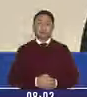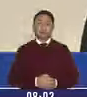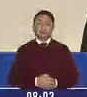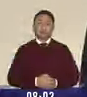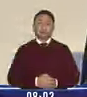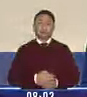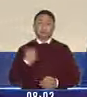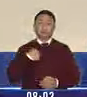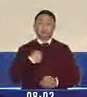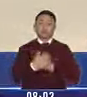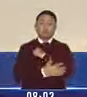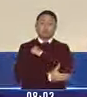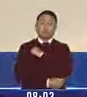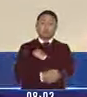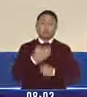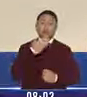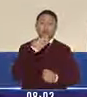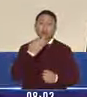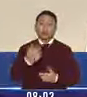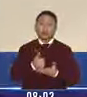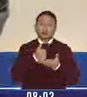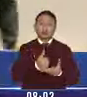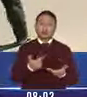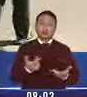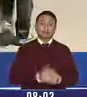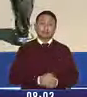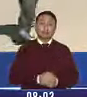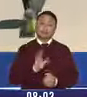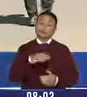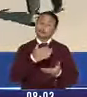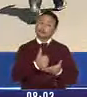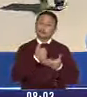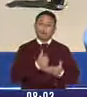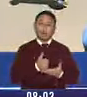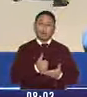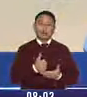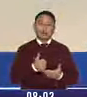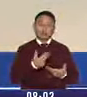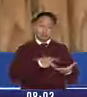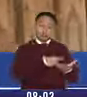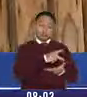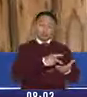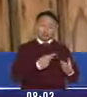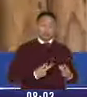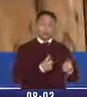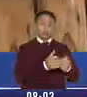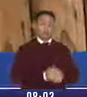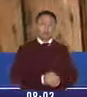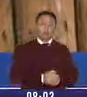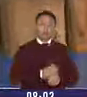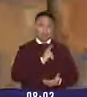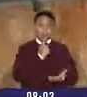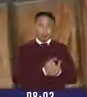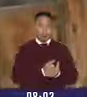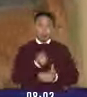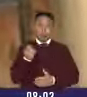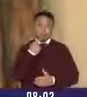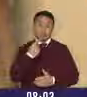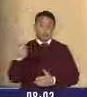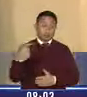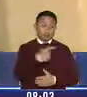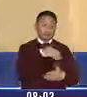Nosotros somos pobres, no tenemos cómo y ya, porque los ayude, de los gastos, todas esas cosas. Comprobamos que era verdad lo que dijo